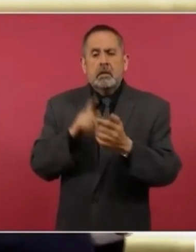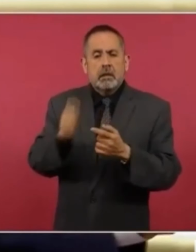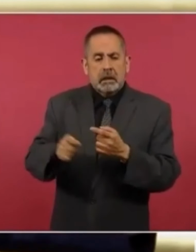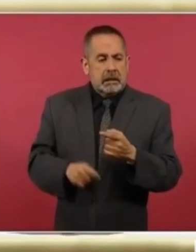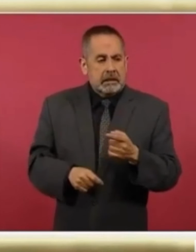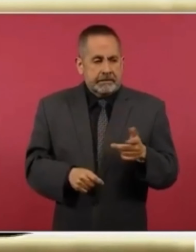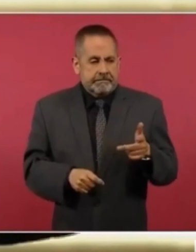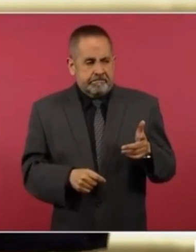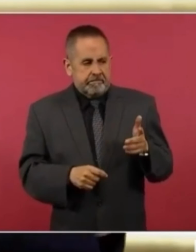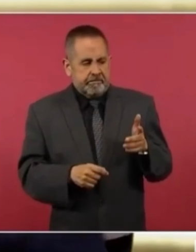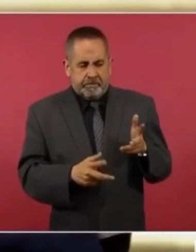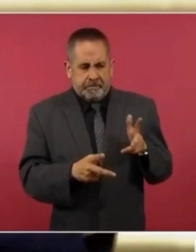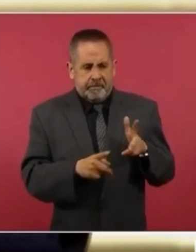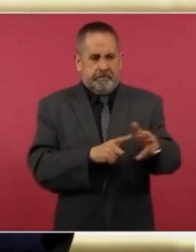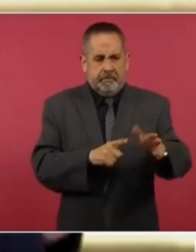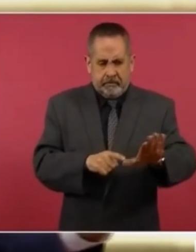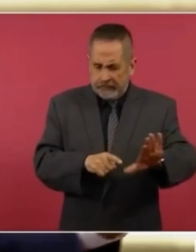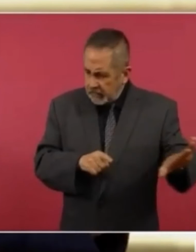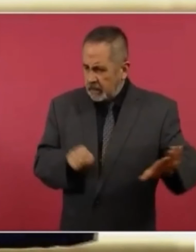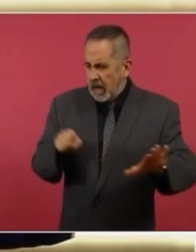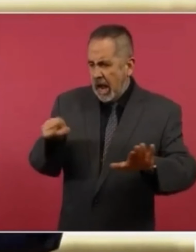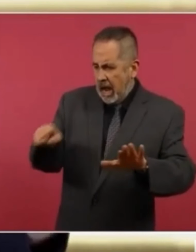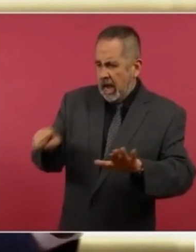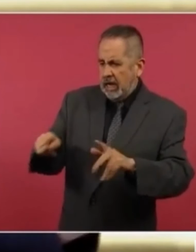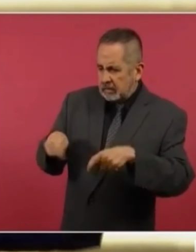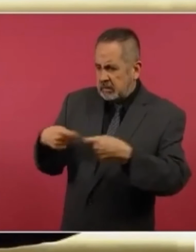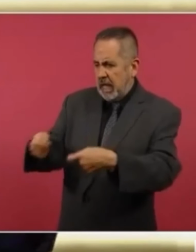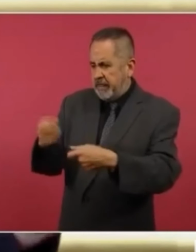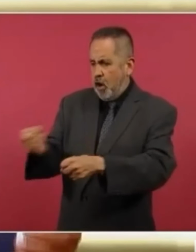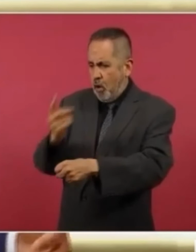Quitándoles el semillero,